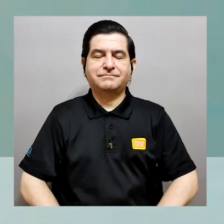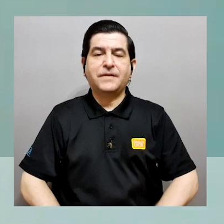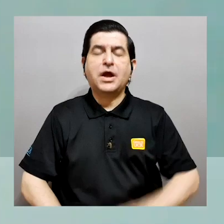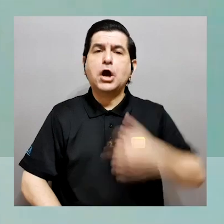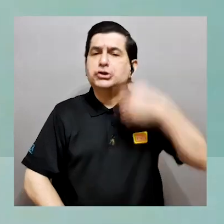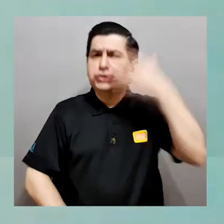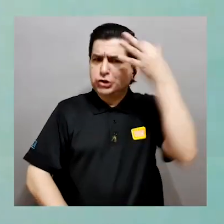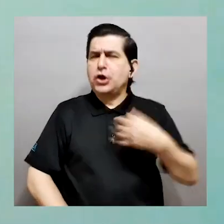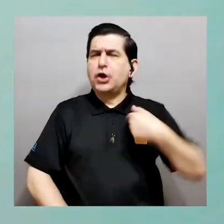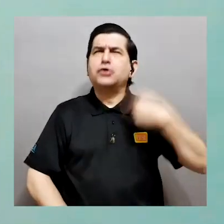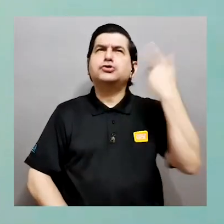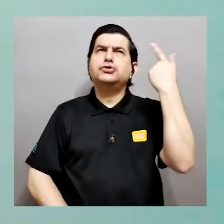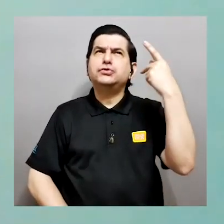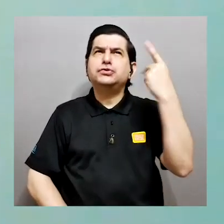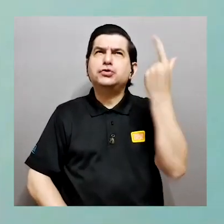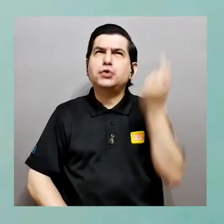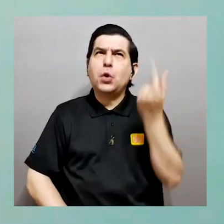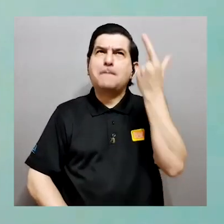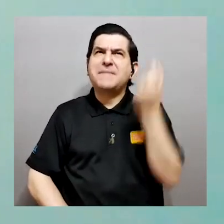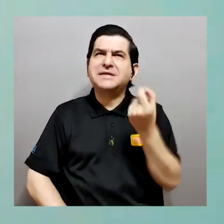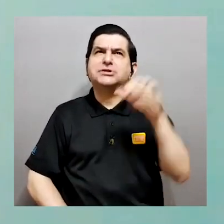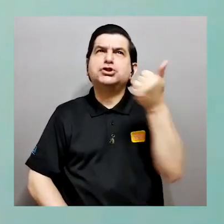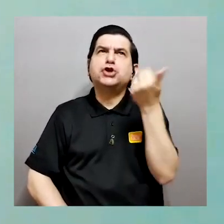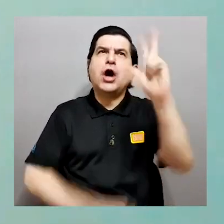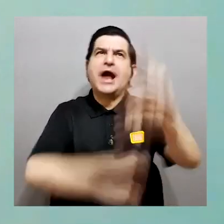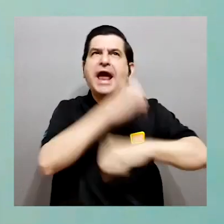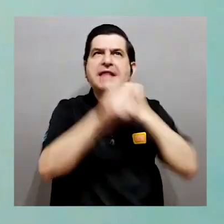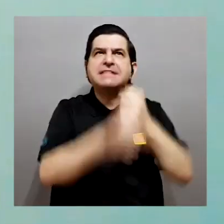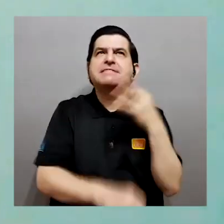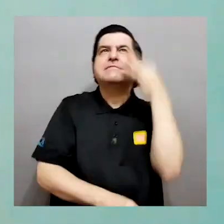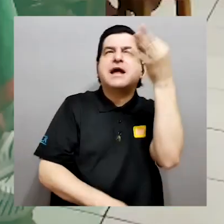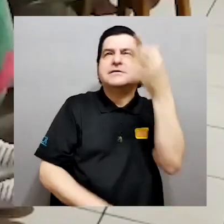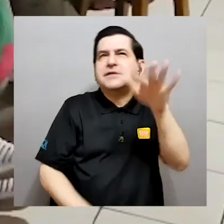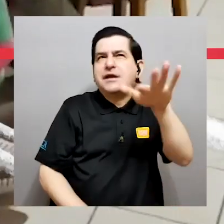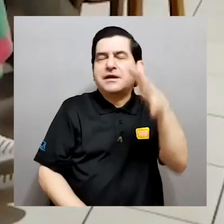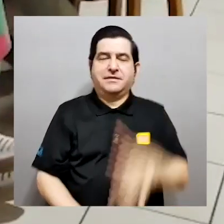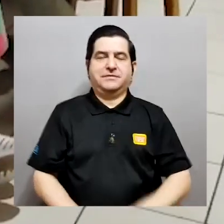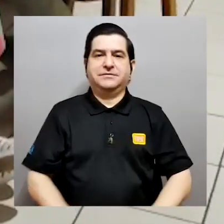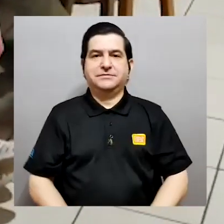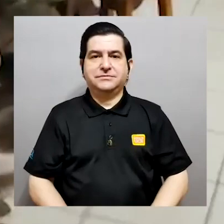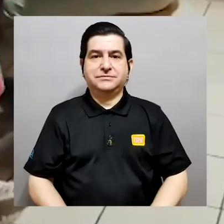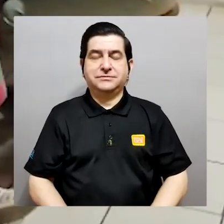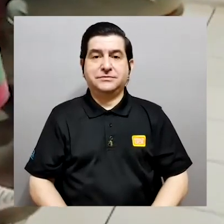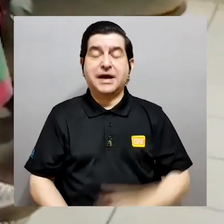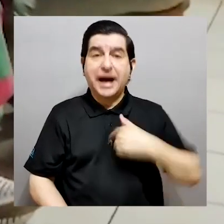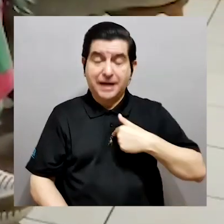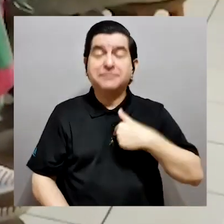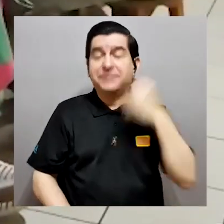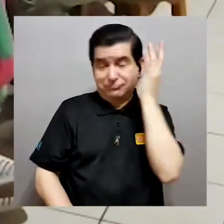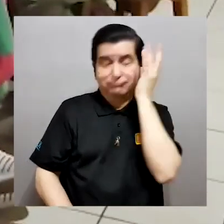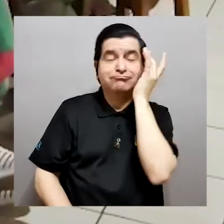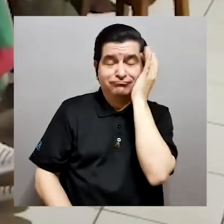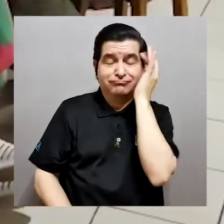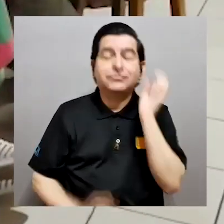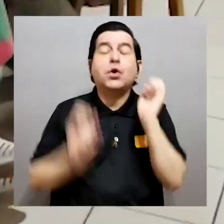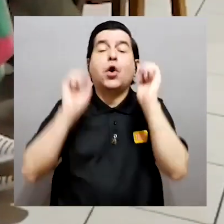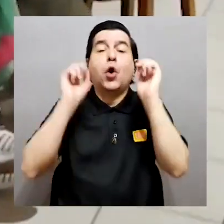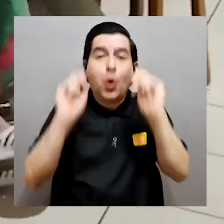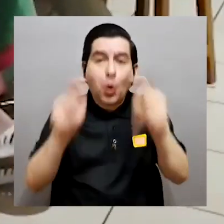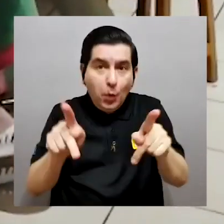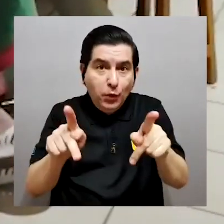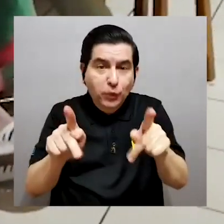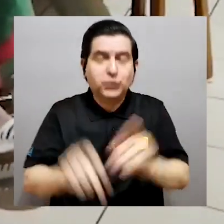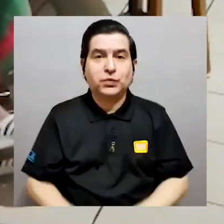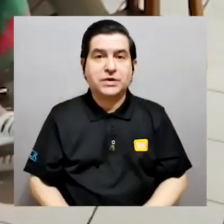Vamos a ver, yo creo que yo me pensiono más o menos como en unos 13 años aproximadamente. Y pues bueno, luego me preocupa la